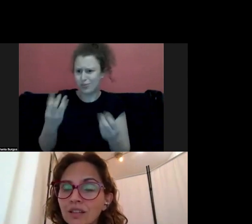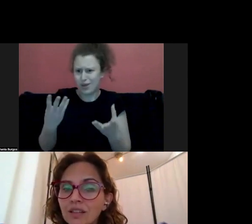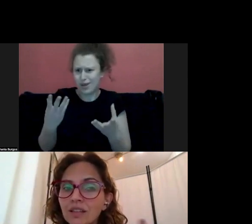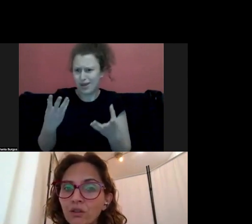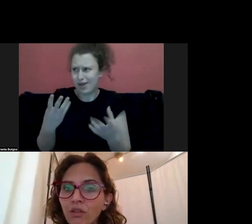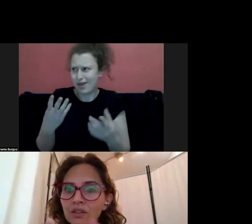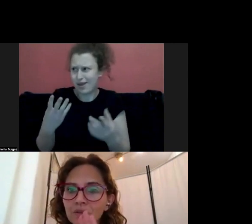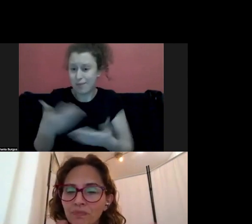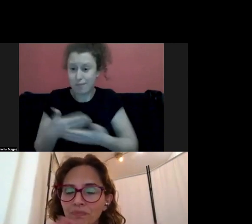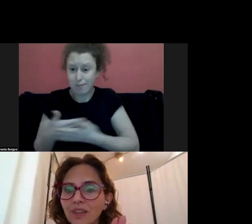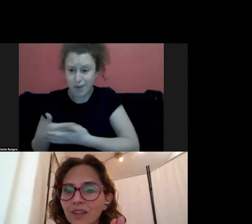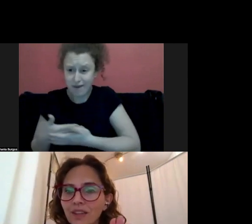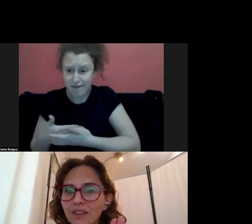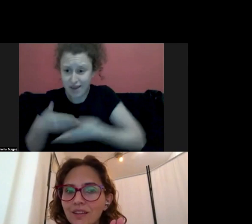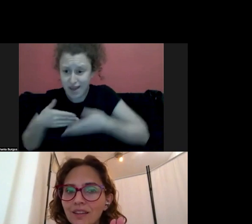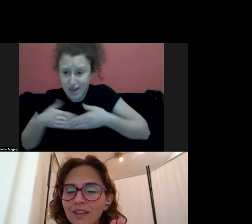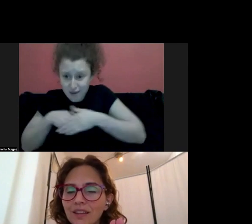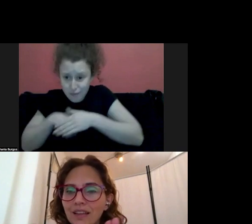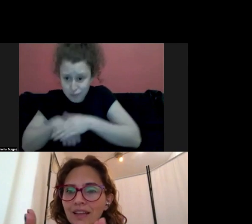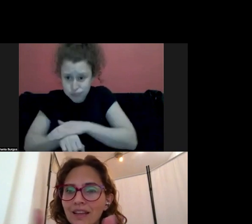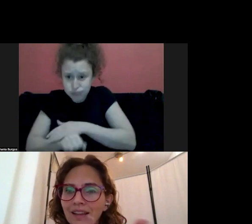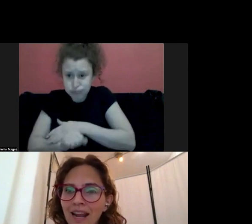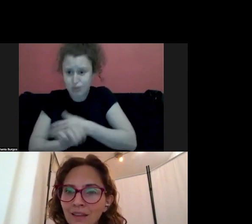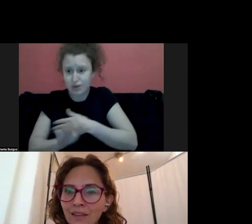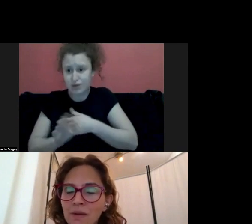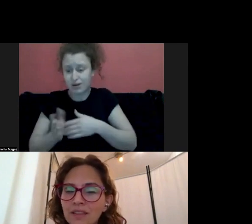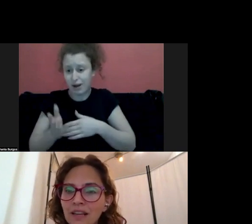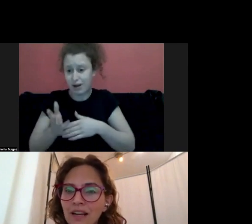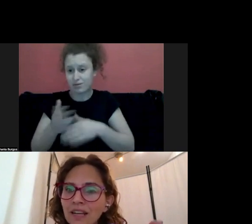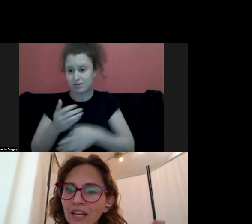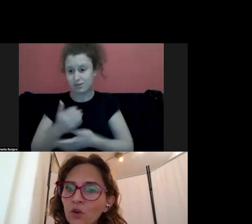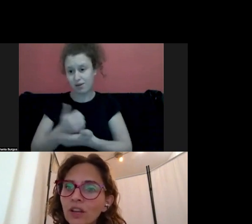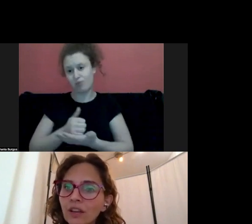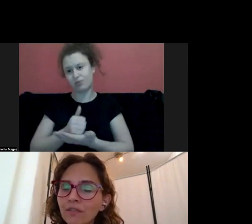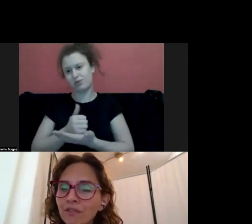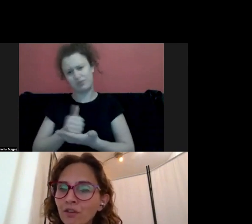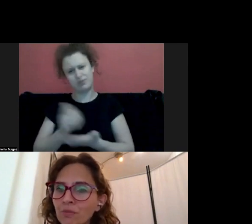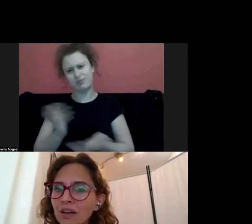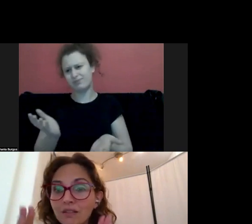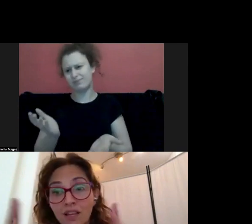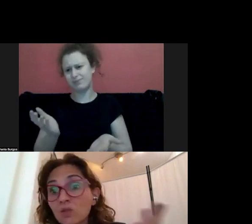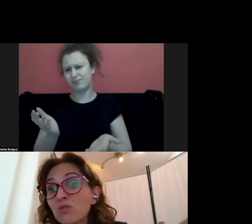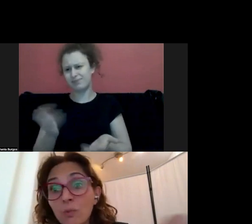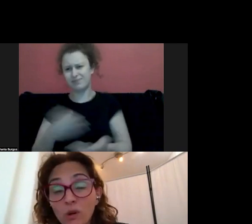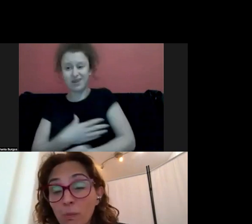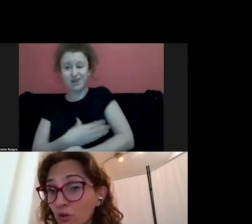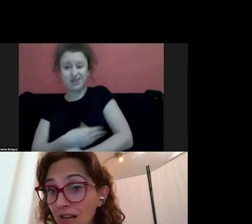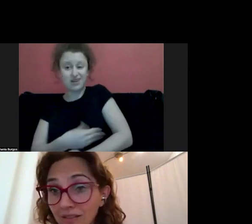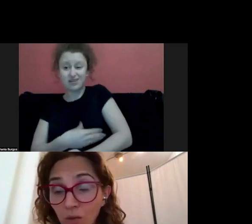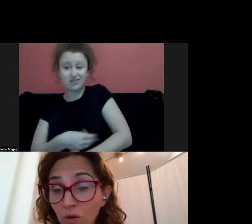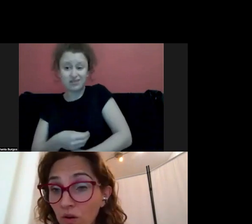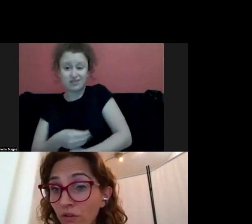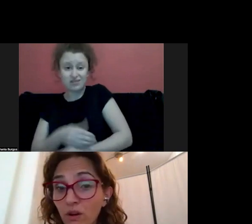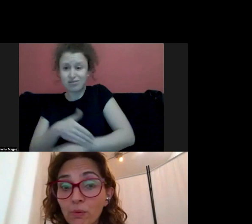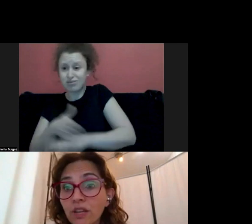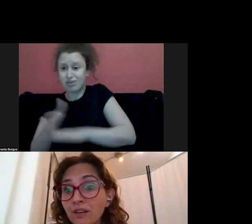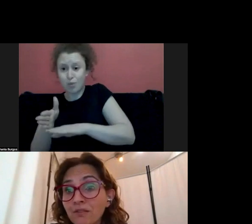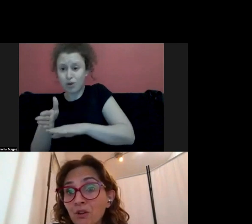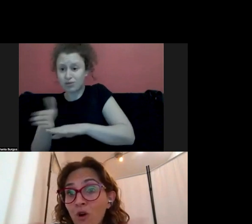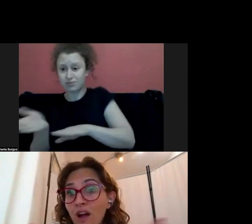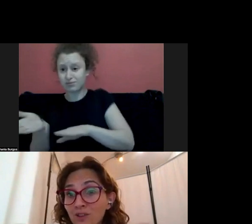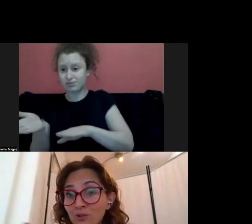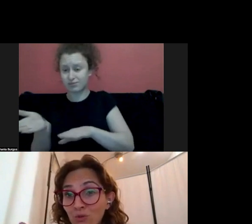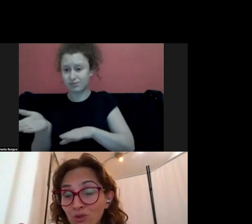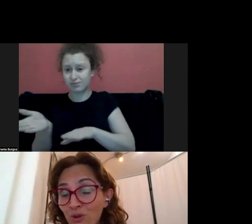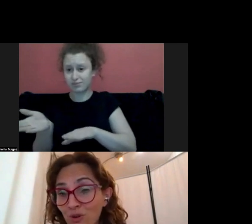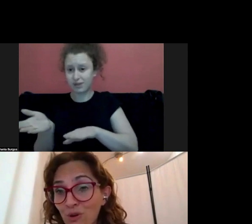autista. Entonces, la lactancia materna creo que forma, y eso es una opinión personal, tal cual os lo digo, porque